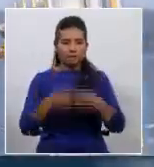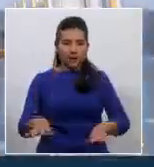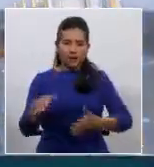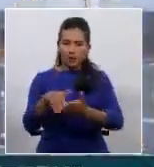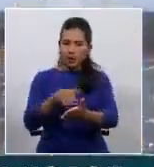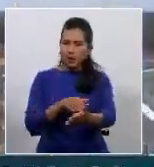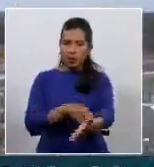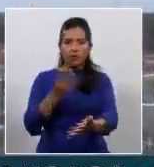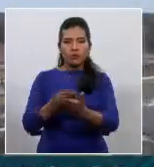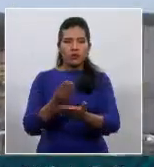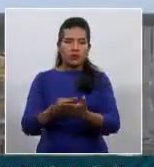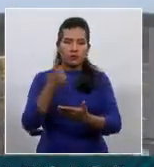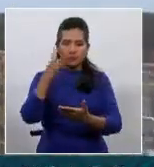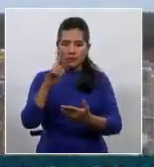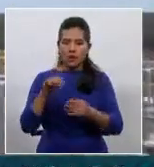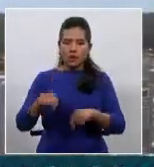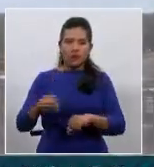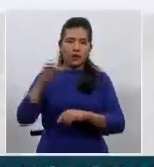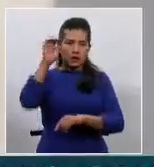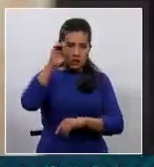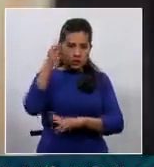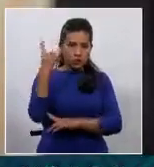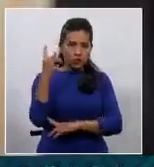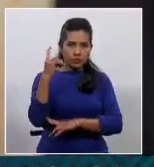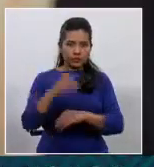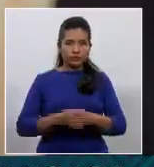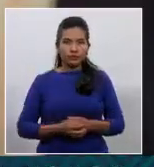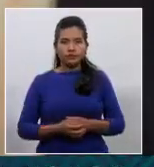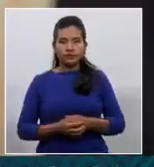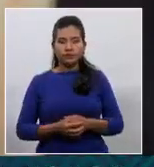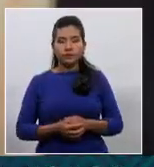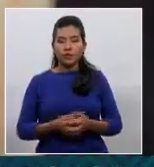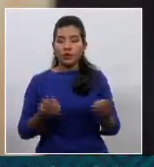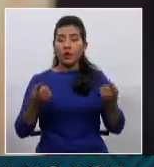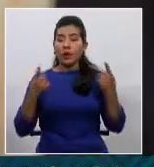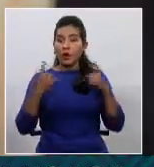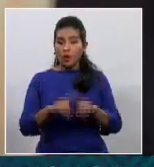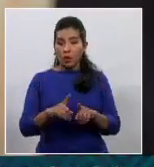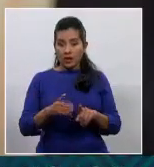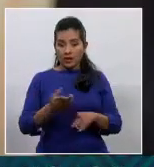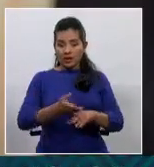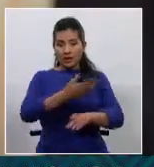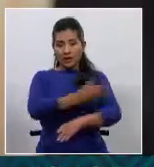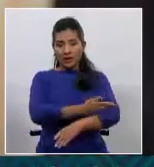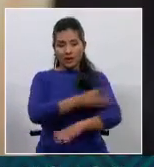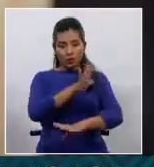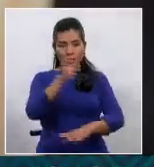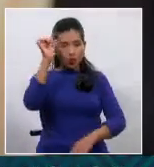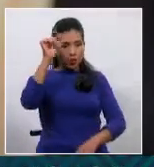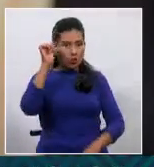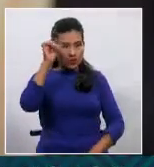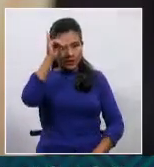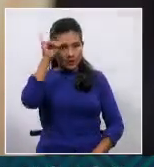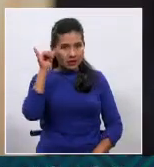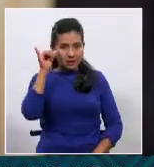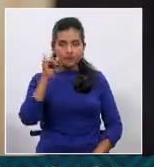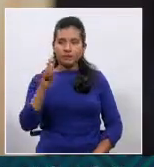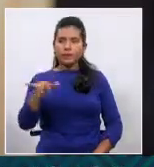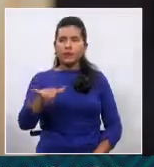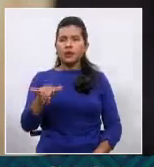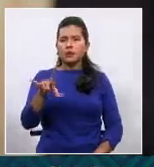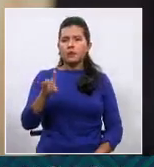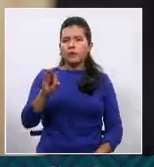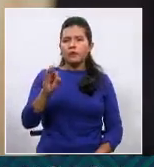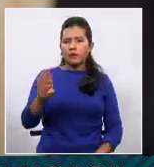durante el gobierno de ruptura constitucional y epc de negocio con petrobras la venta de gas generando